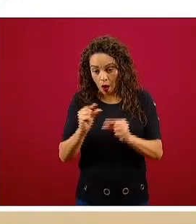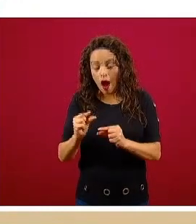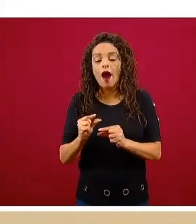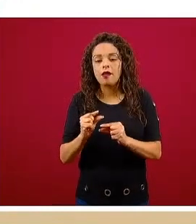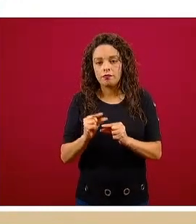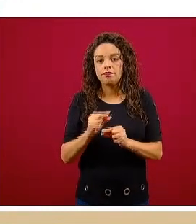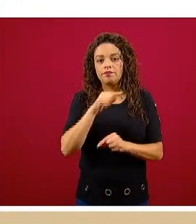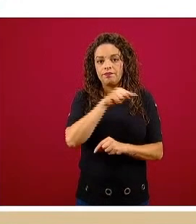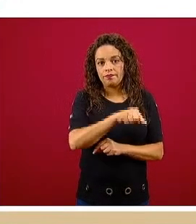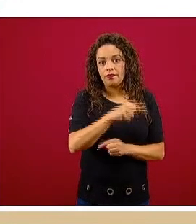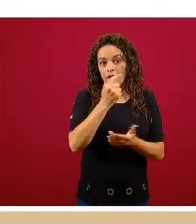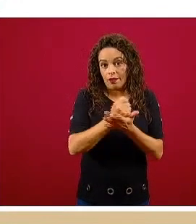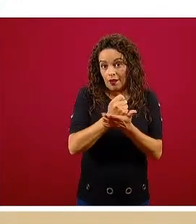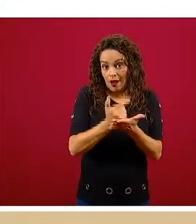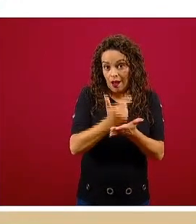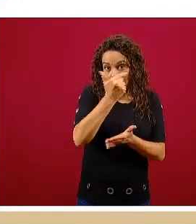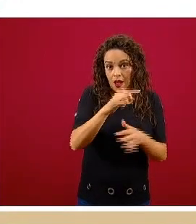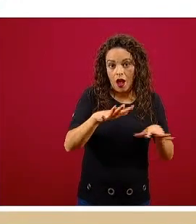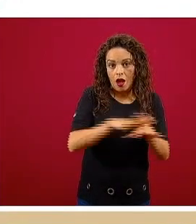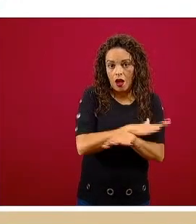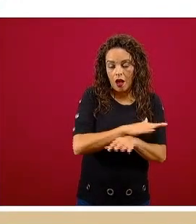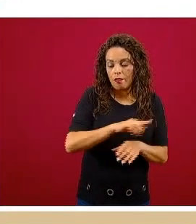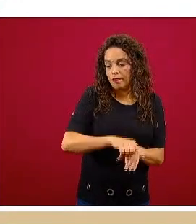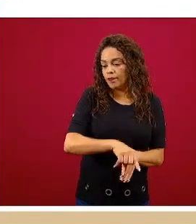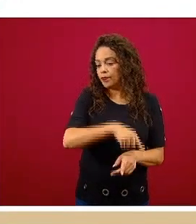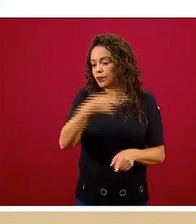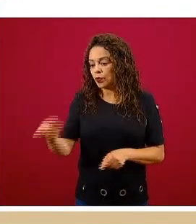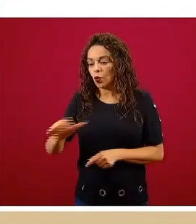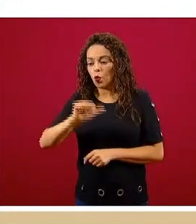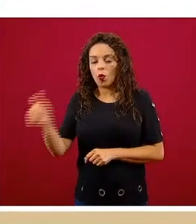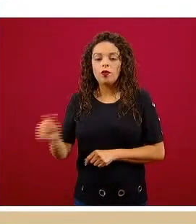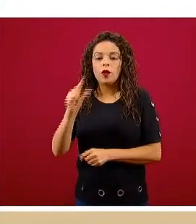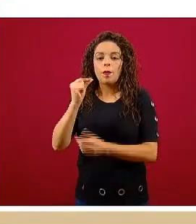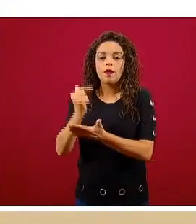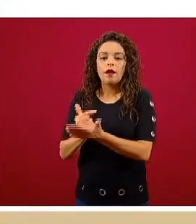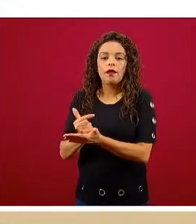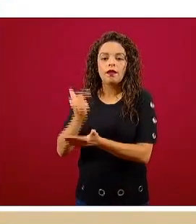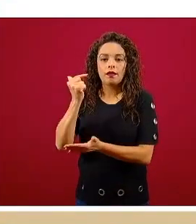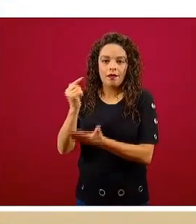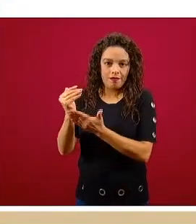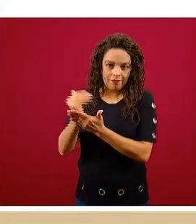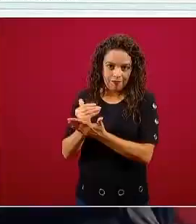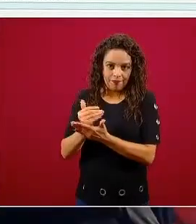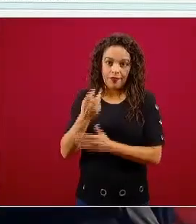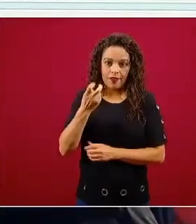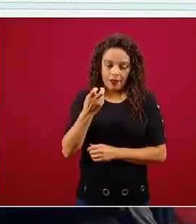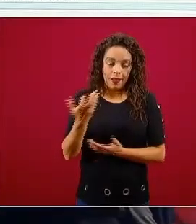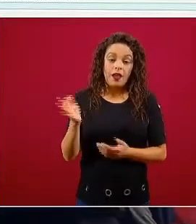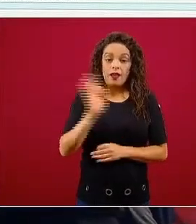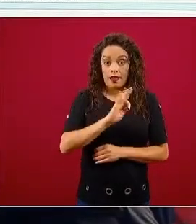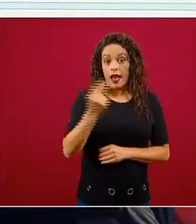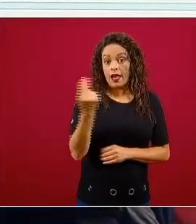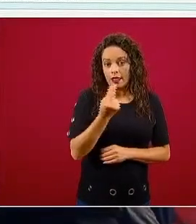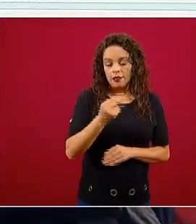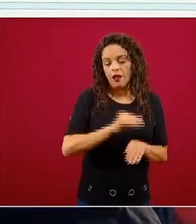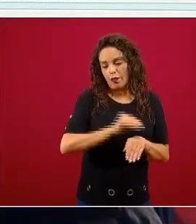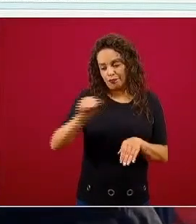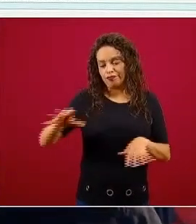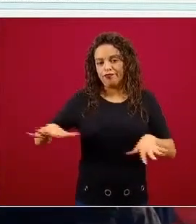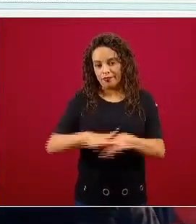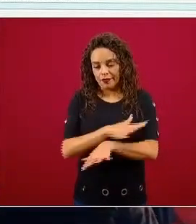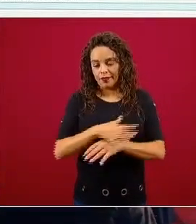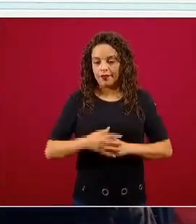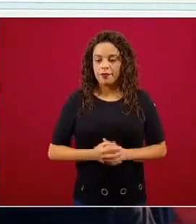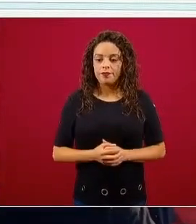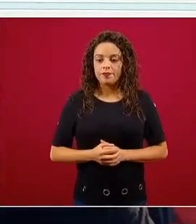crítica porque así su estado o su evolución lo ameritan. Bien, pasemos a ver los 3 escenarios estatales.